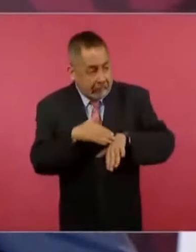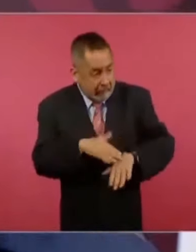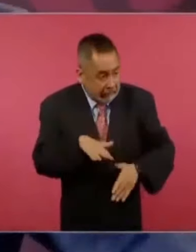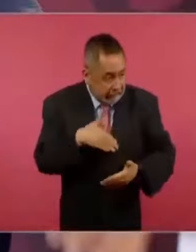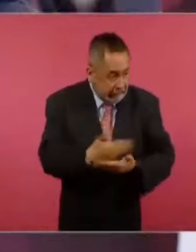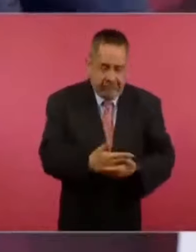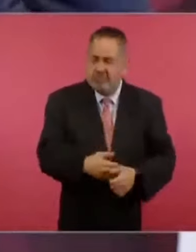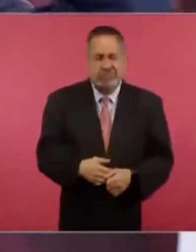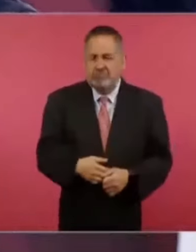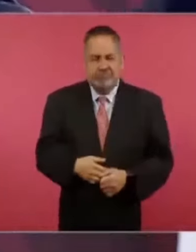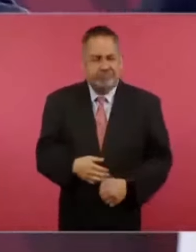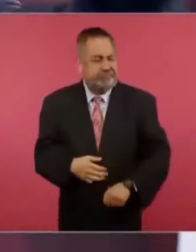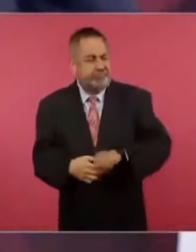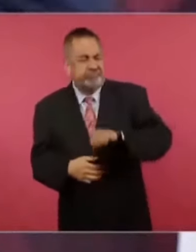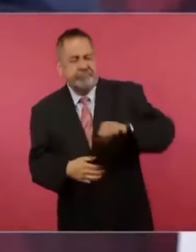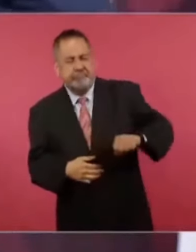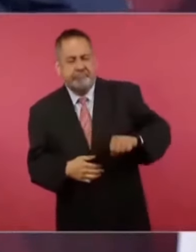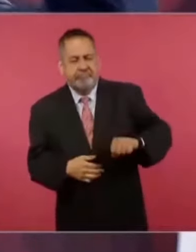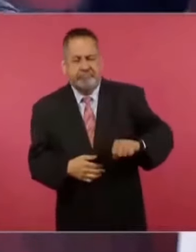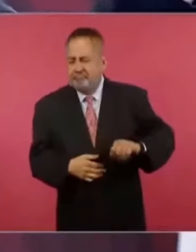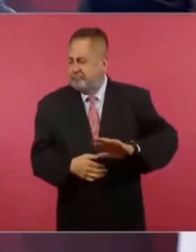Y podrán ser las